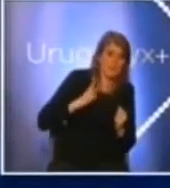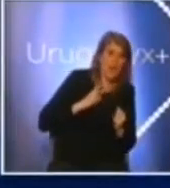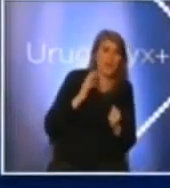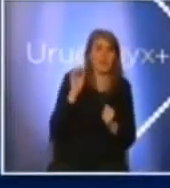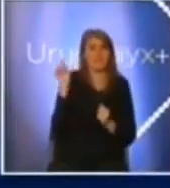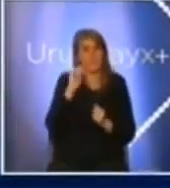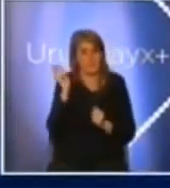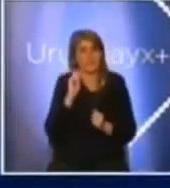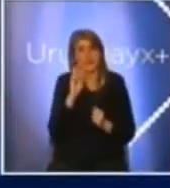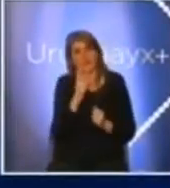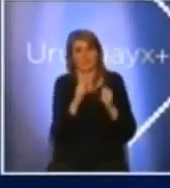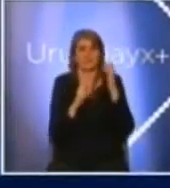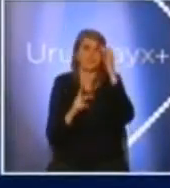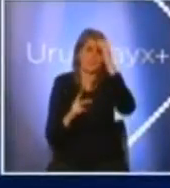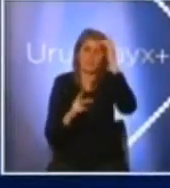Amigas y amigos,